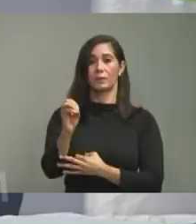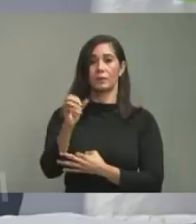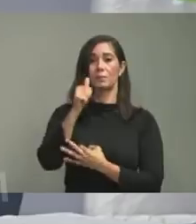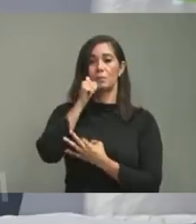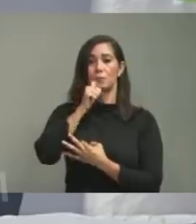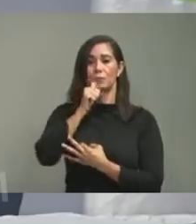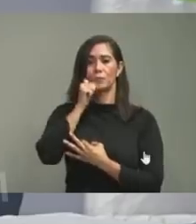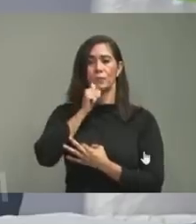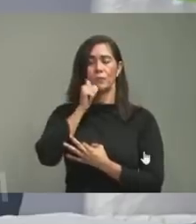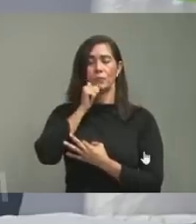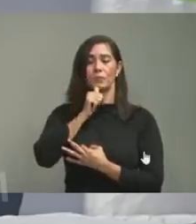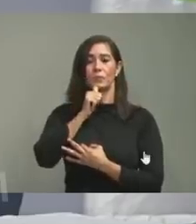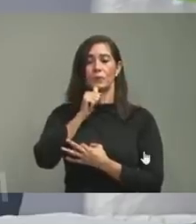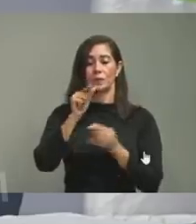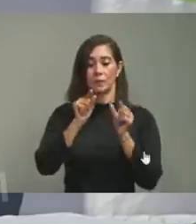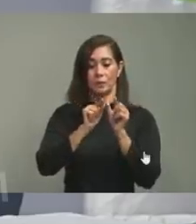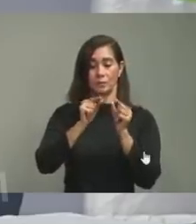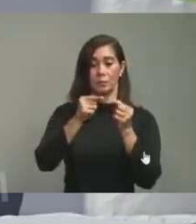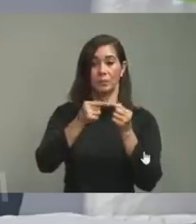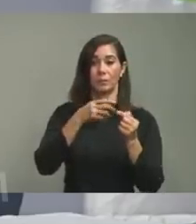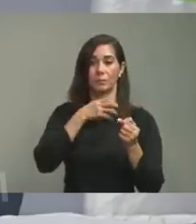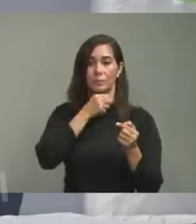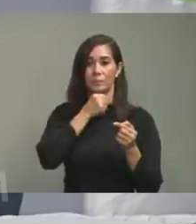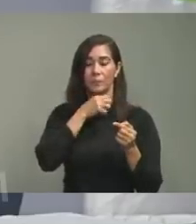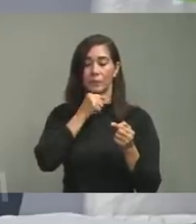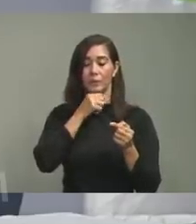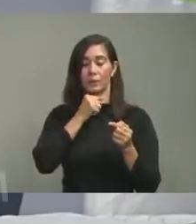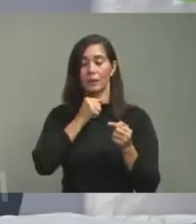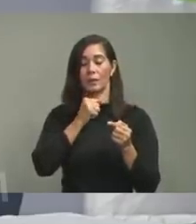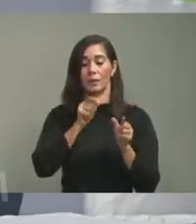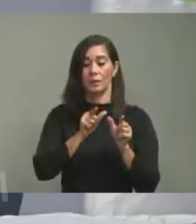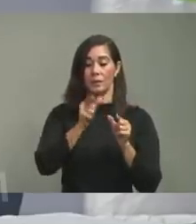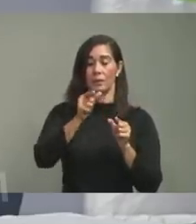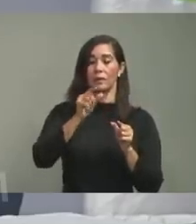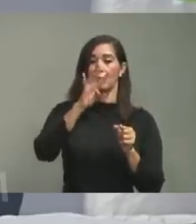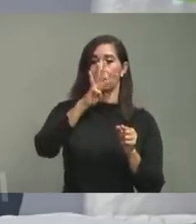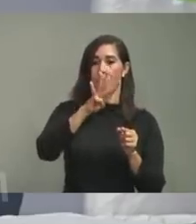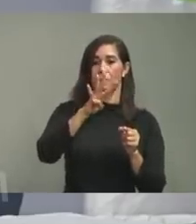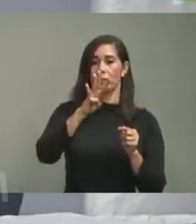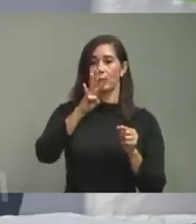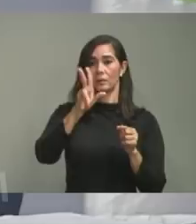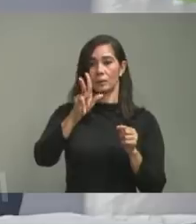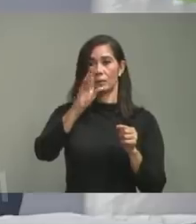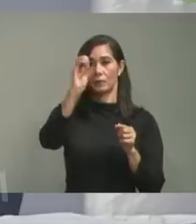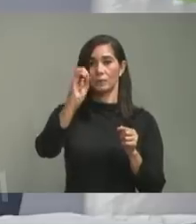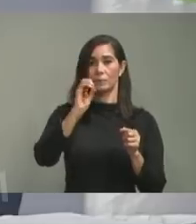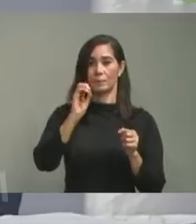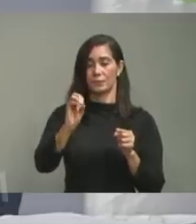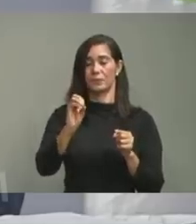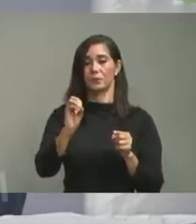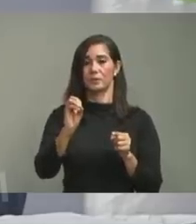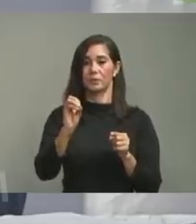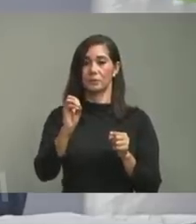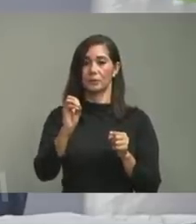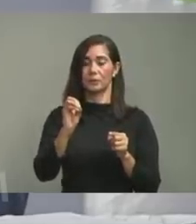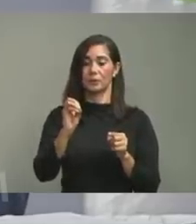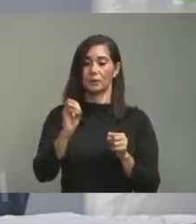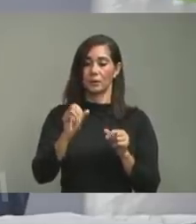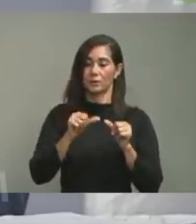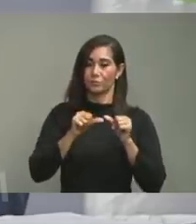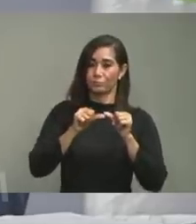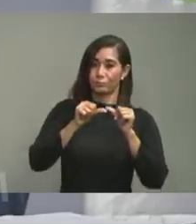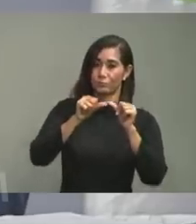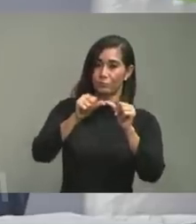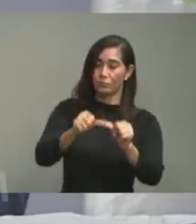mujeres y por grupo de edad, la mayor proporción, el 43%, están o